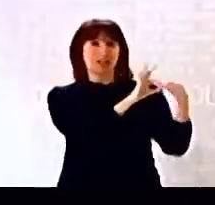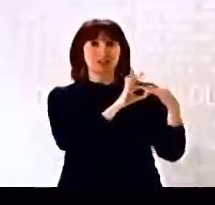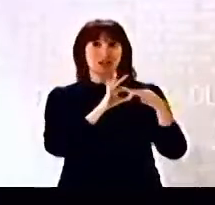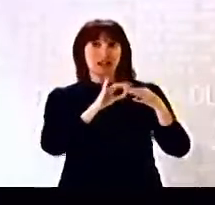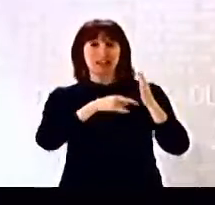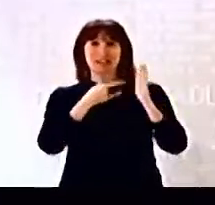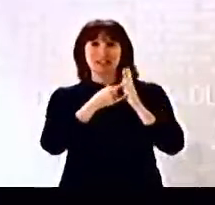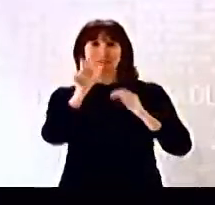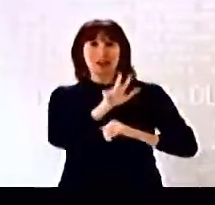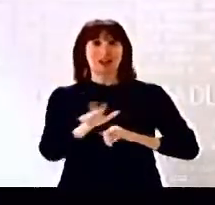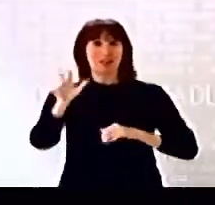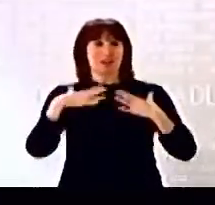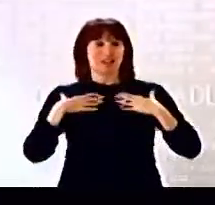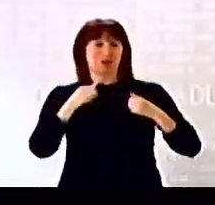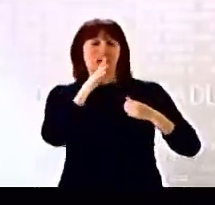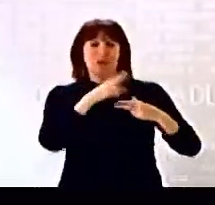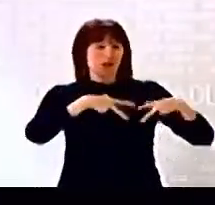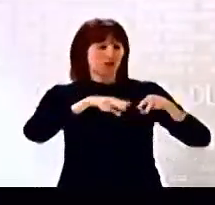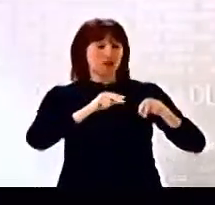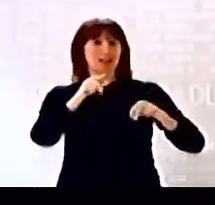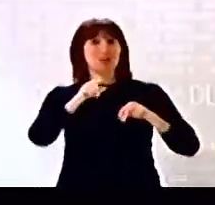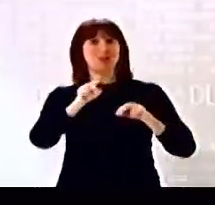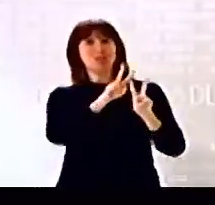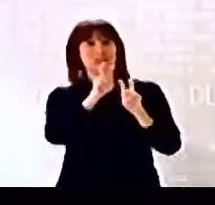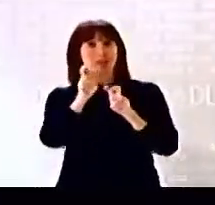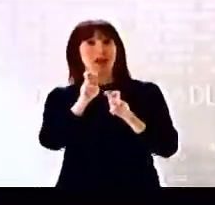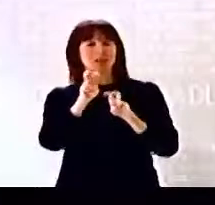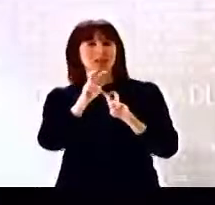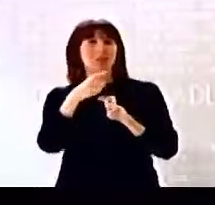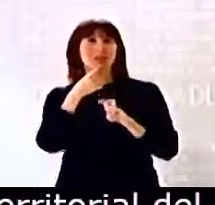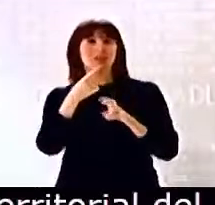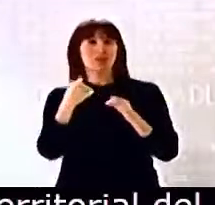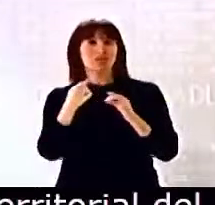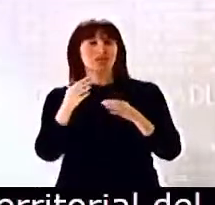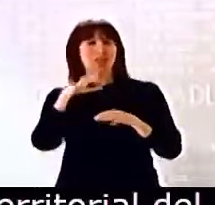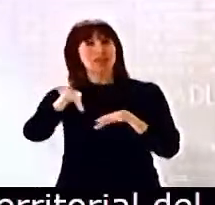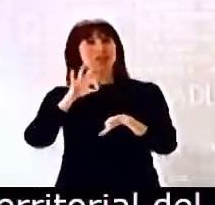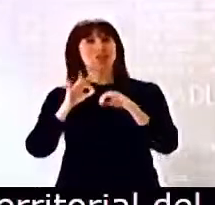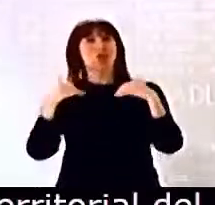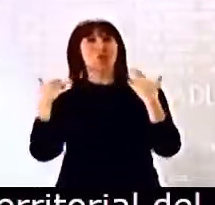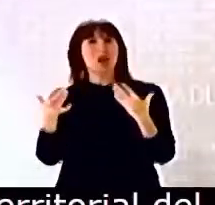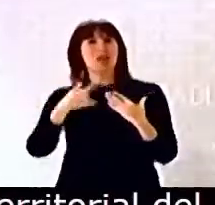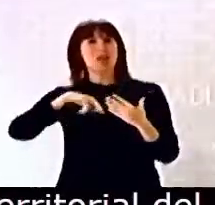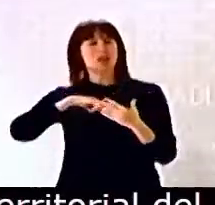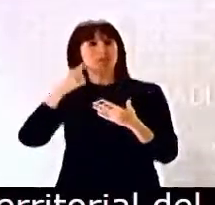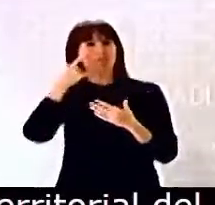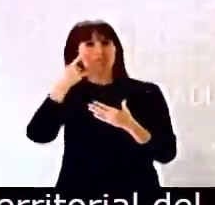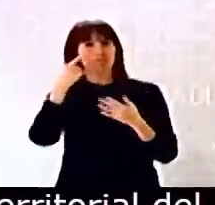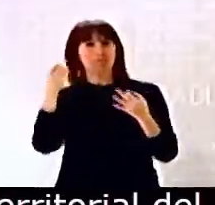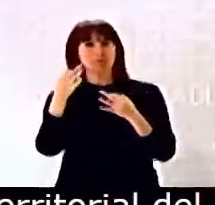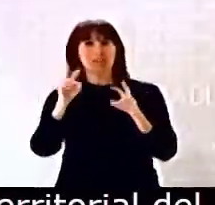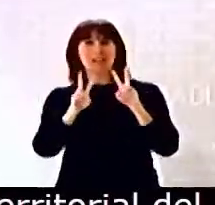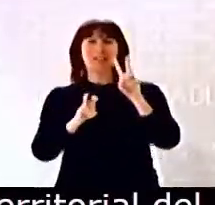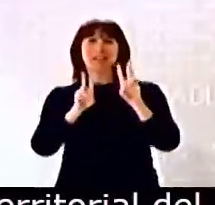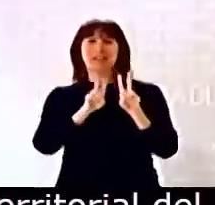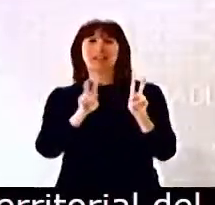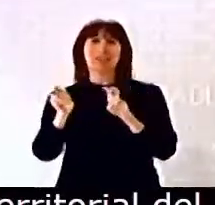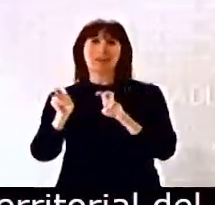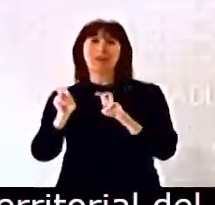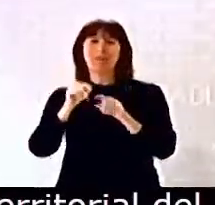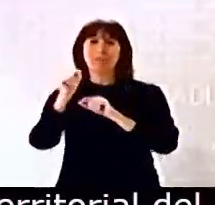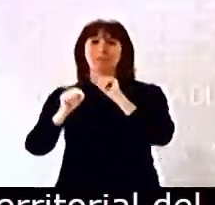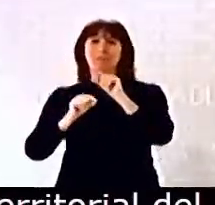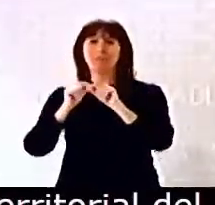de Salud, donde una de las cuestiones que se ha determinado es que tenemos que estar pendientes de las variantes del